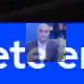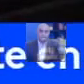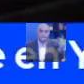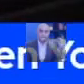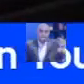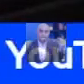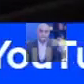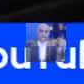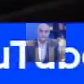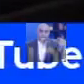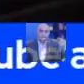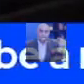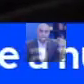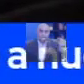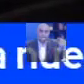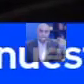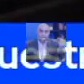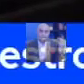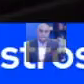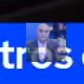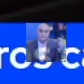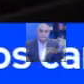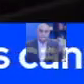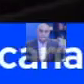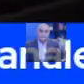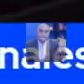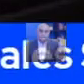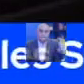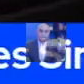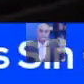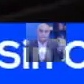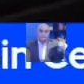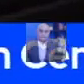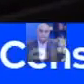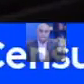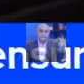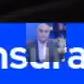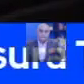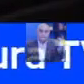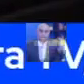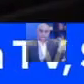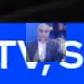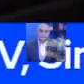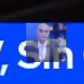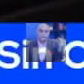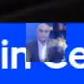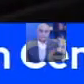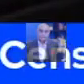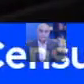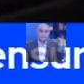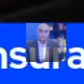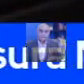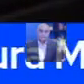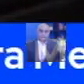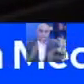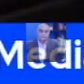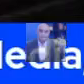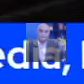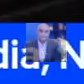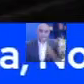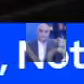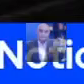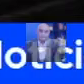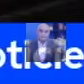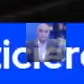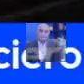Estados Unidos, por supuesto, les interesa ver de qué manera pueden recuperar el apoyo de